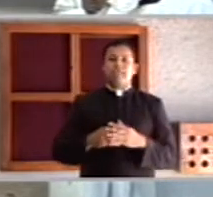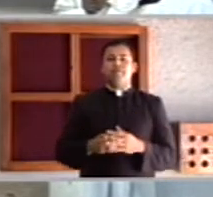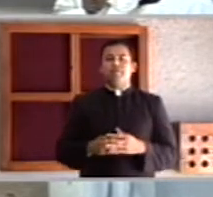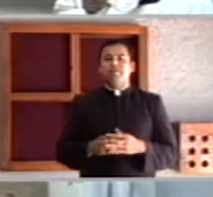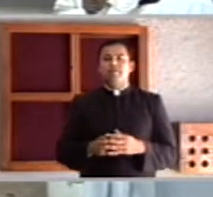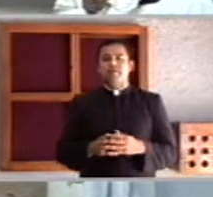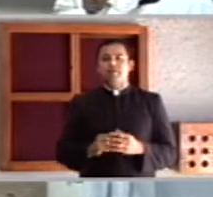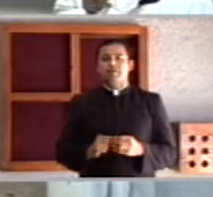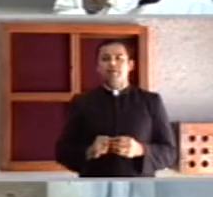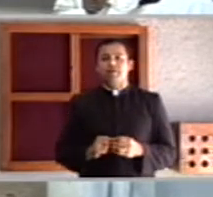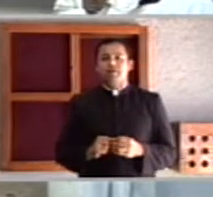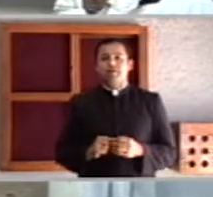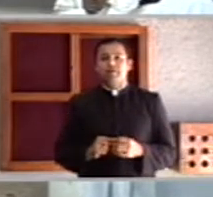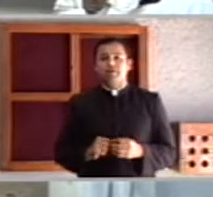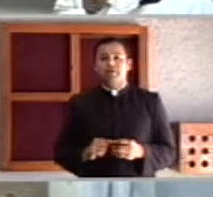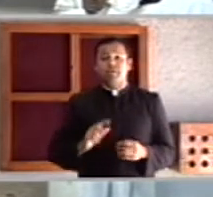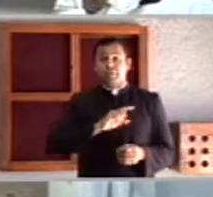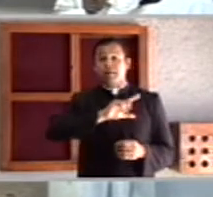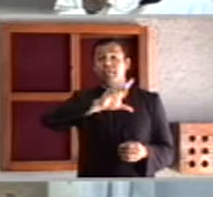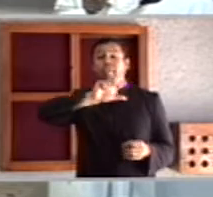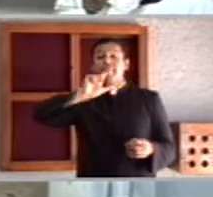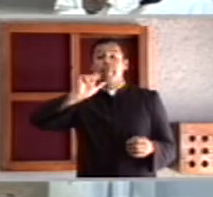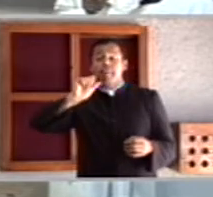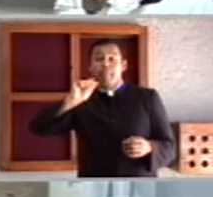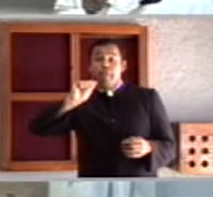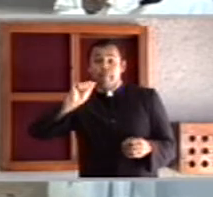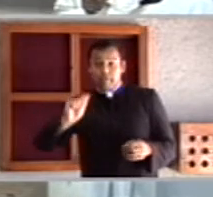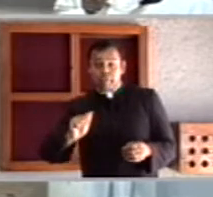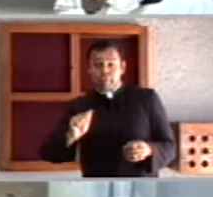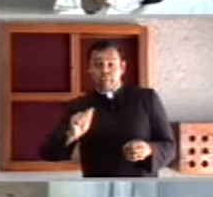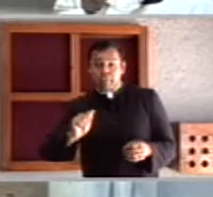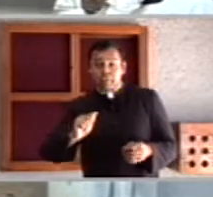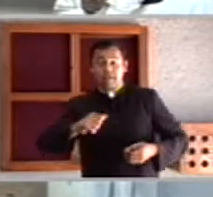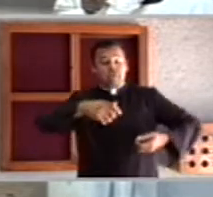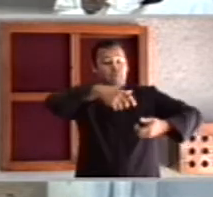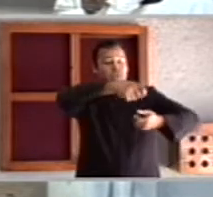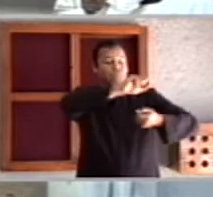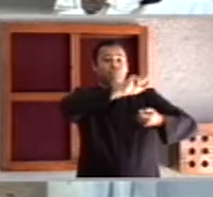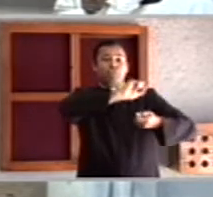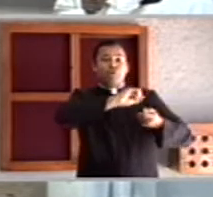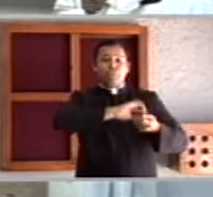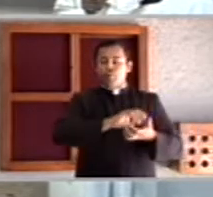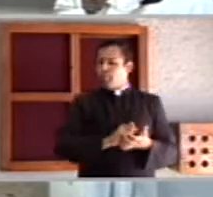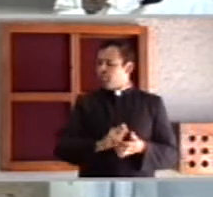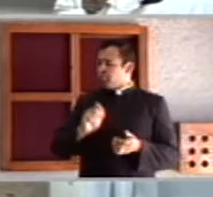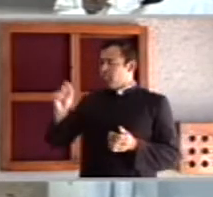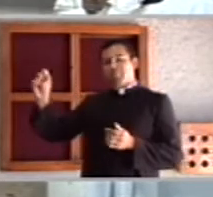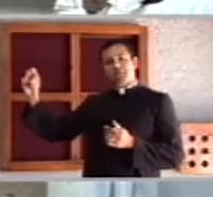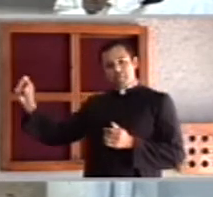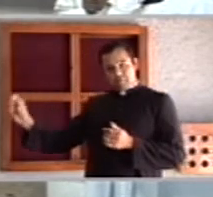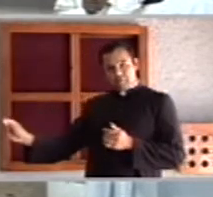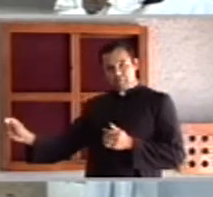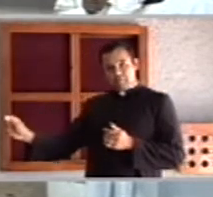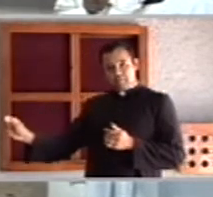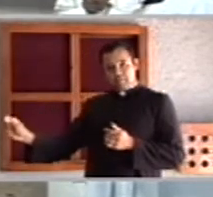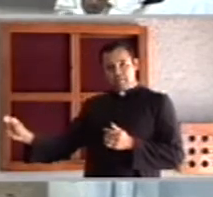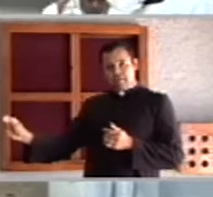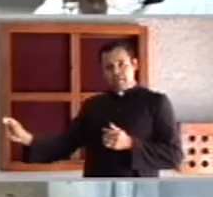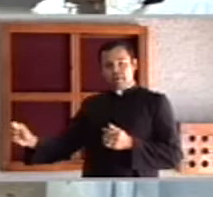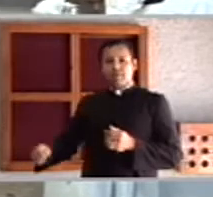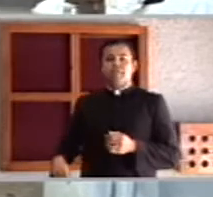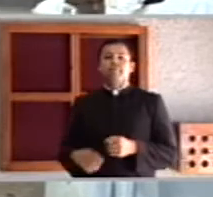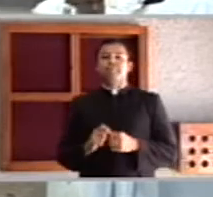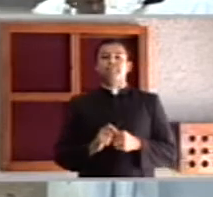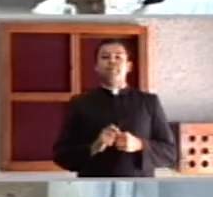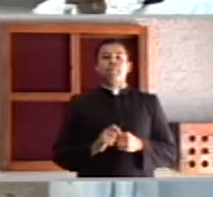Et cumpliquisset librum, redit ministro et sedit, et